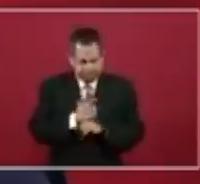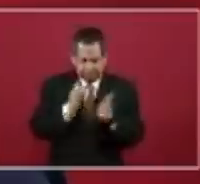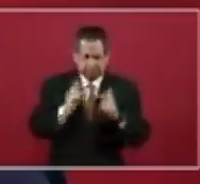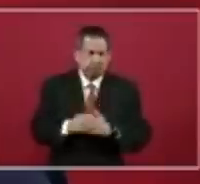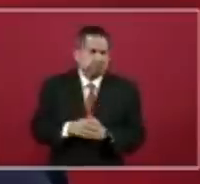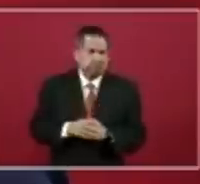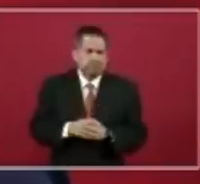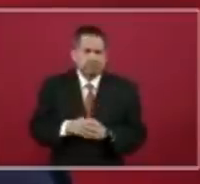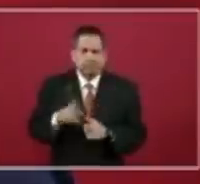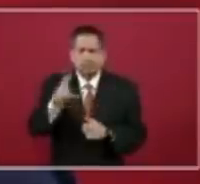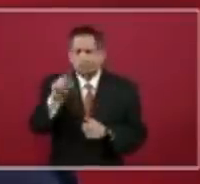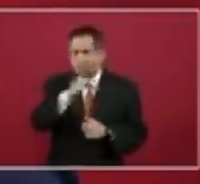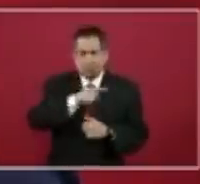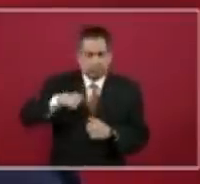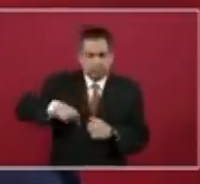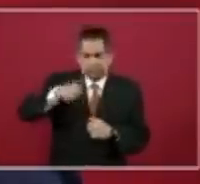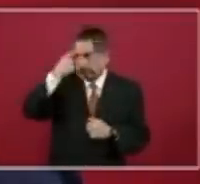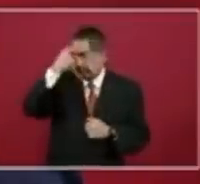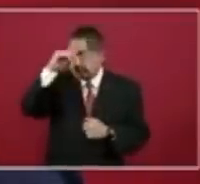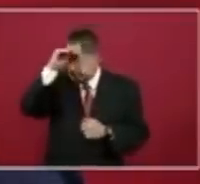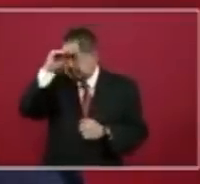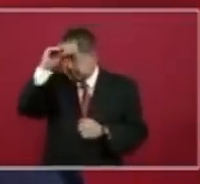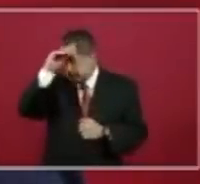y no estar pensando